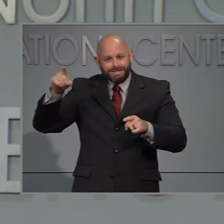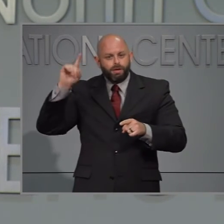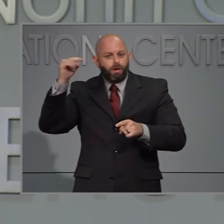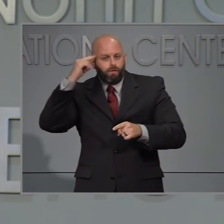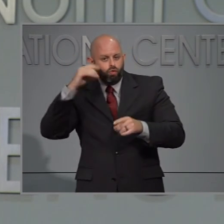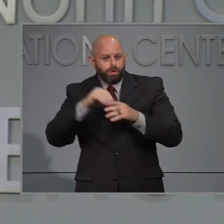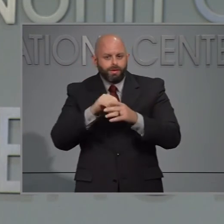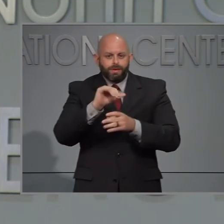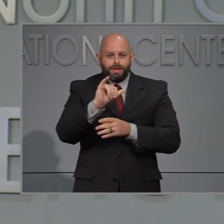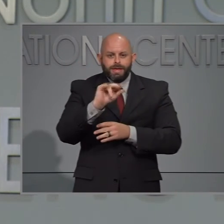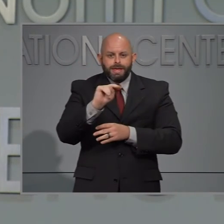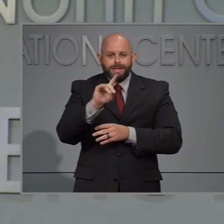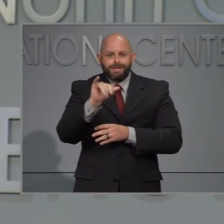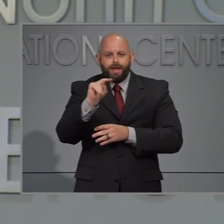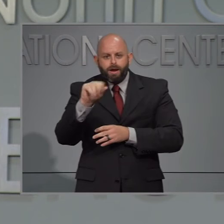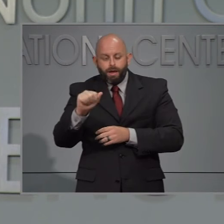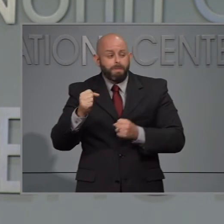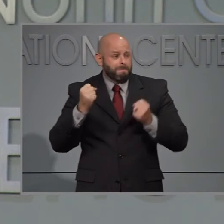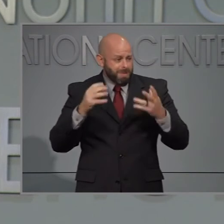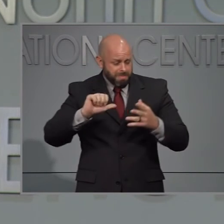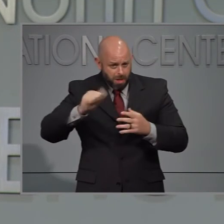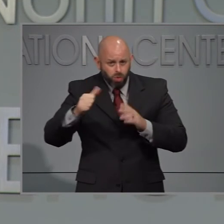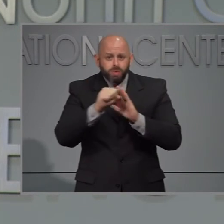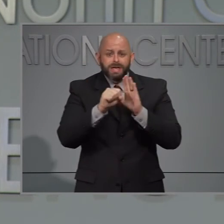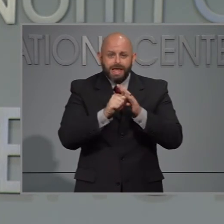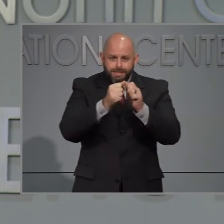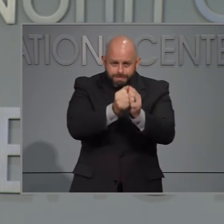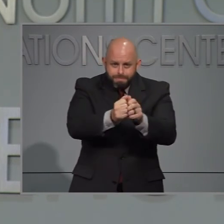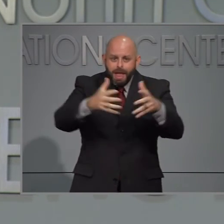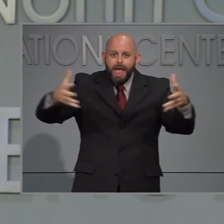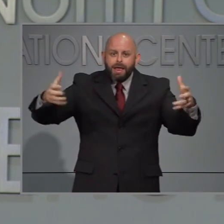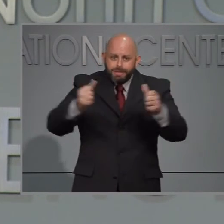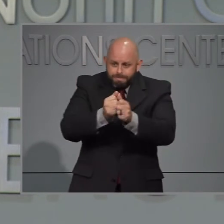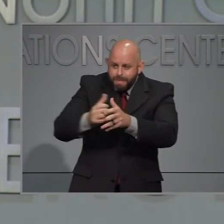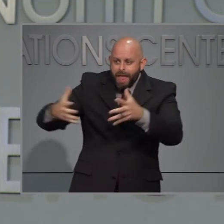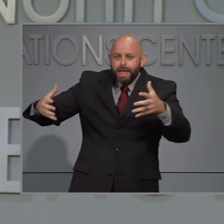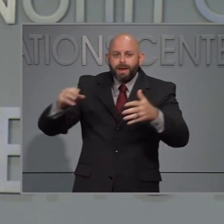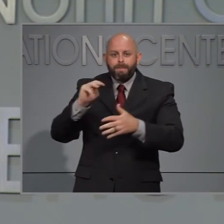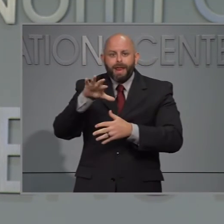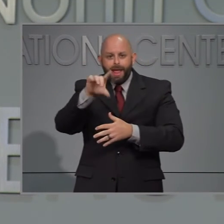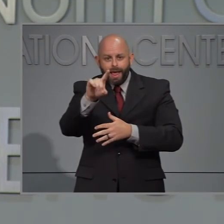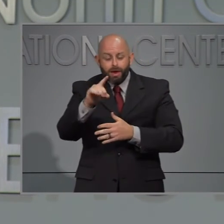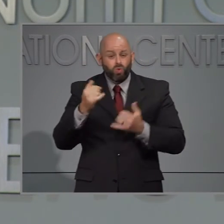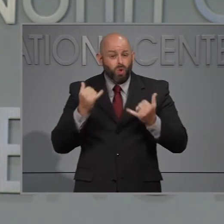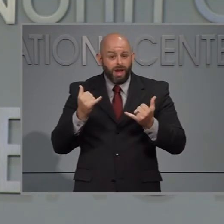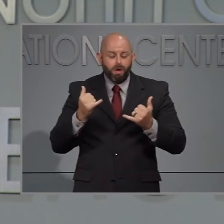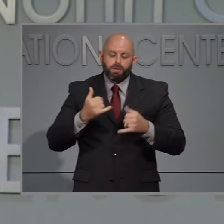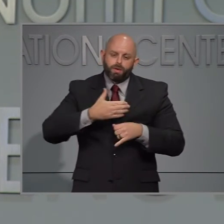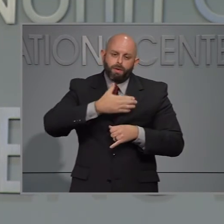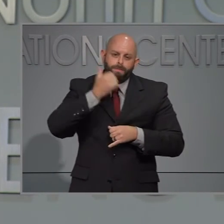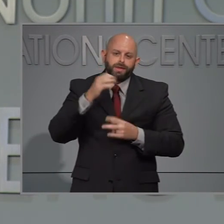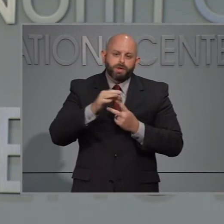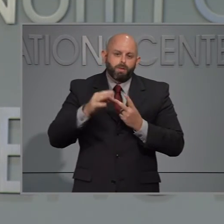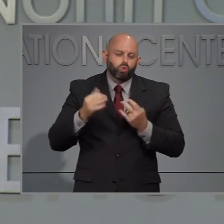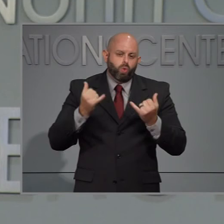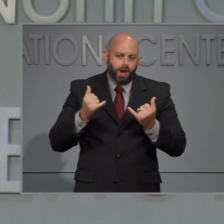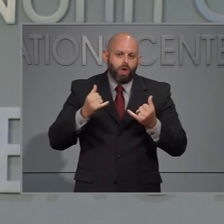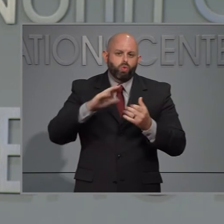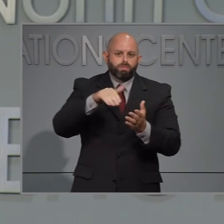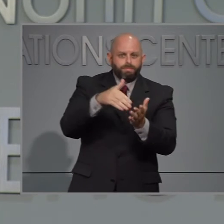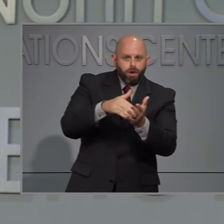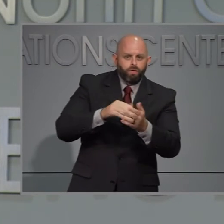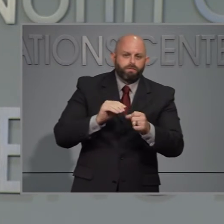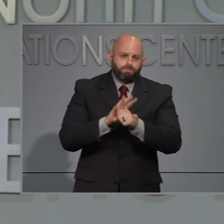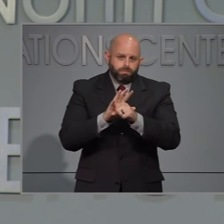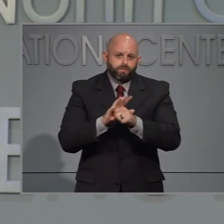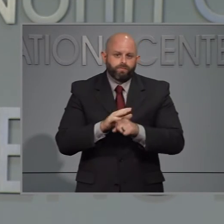de los dos partidos políticos de que durante una pandemia creo que eso es algo que deberíamos estar haciendo.